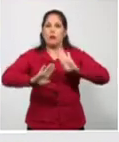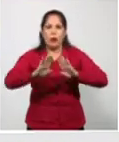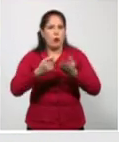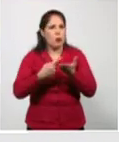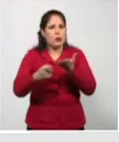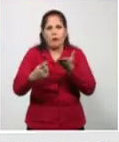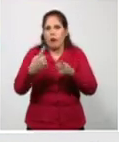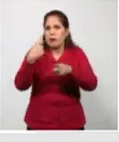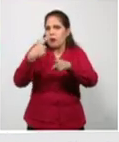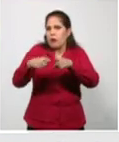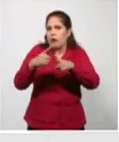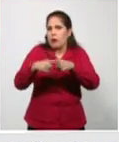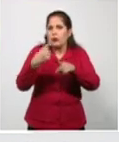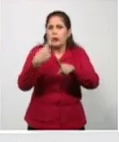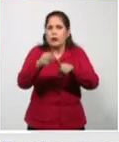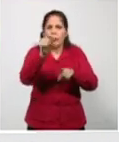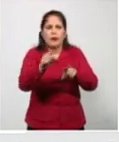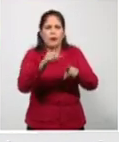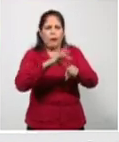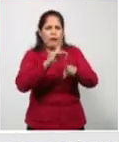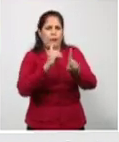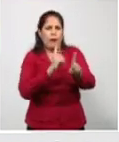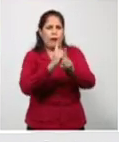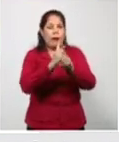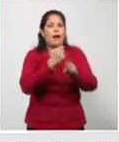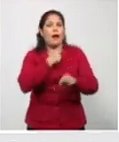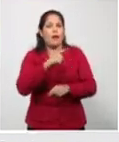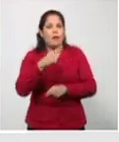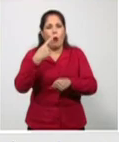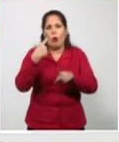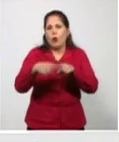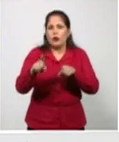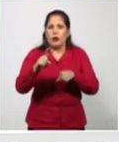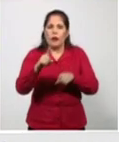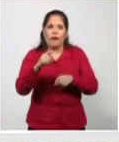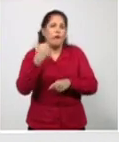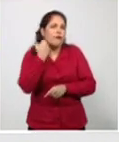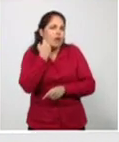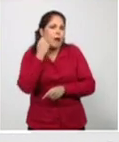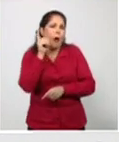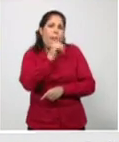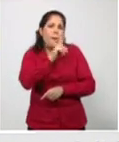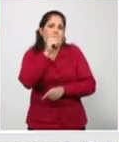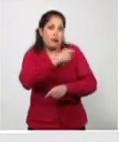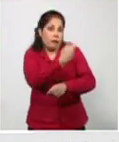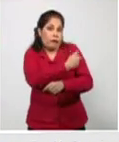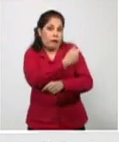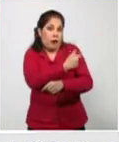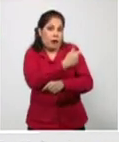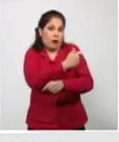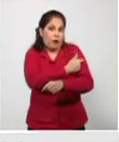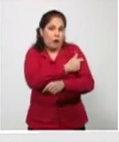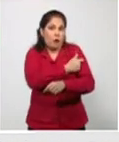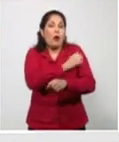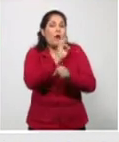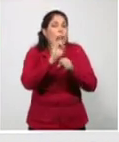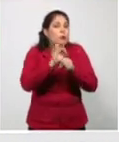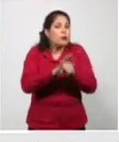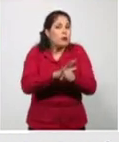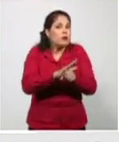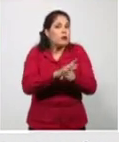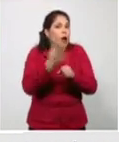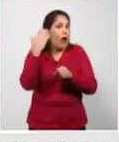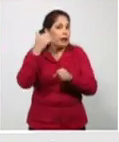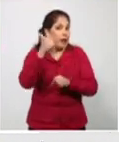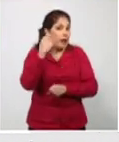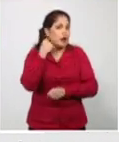la vida. Hay otras, como la fiebre amarilla, que la vacuna de la fiebre amarilla te la pone, inicialmente se reactivaba cada 10